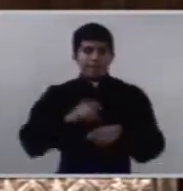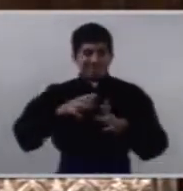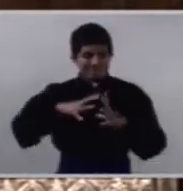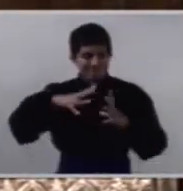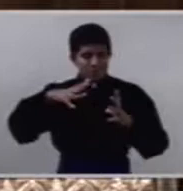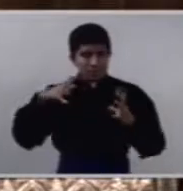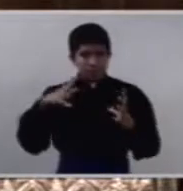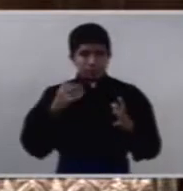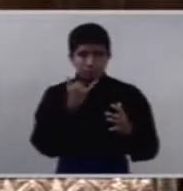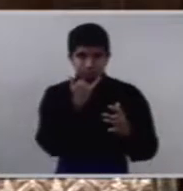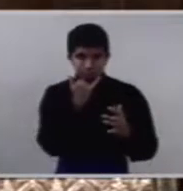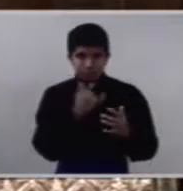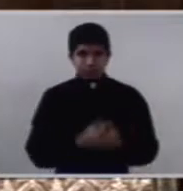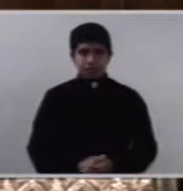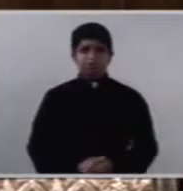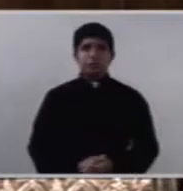grande.